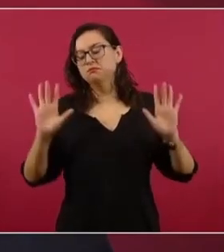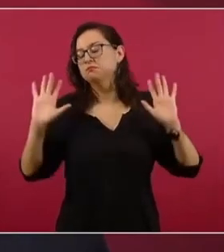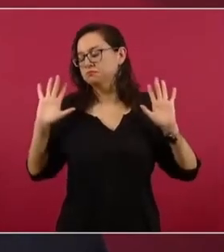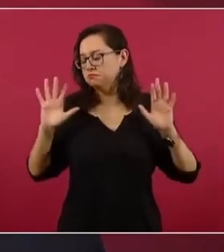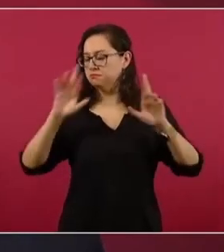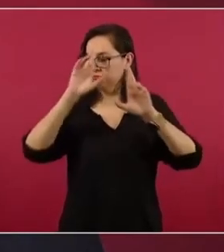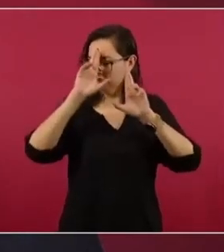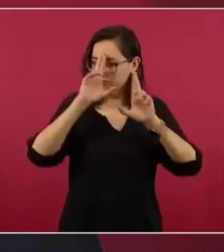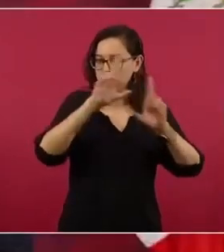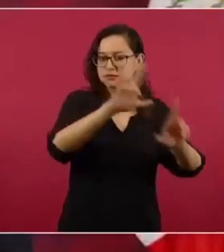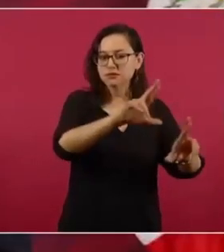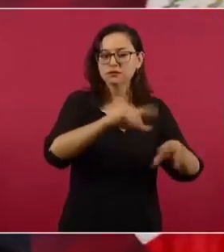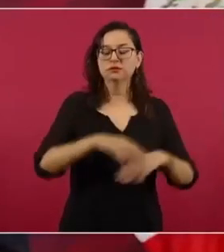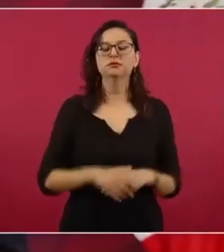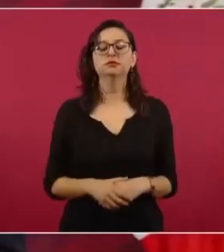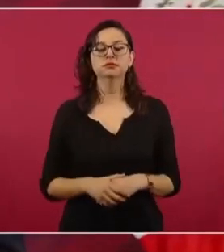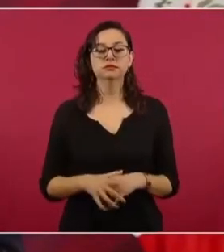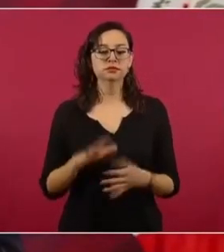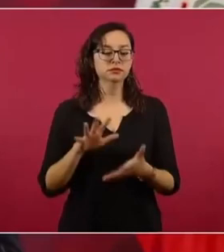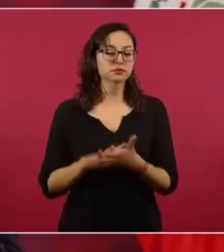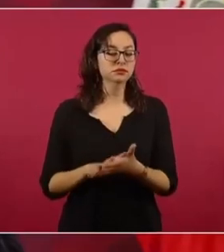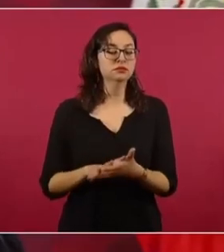Pero la mayoría